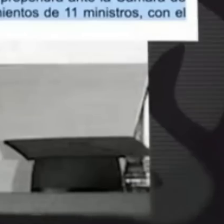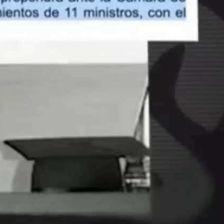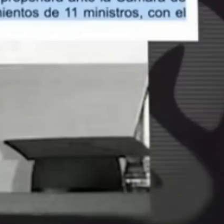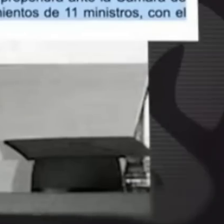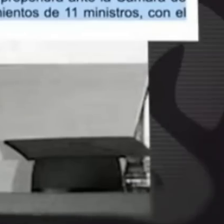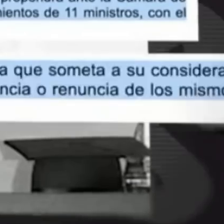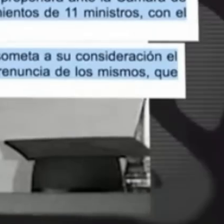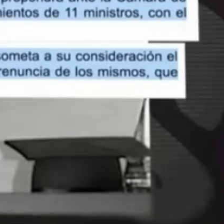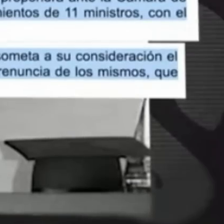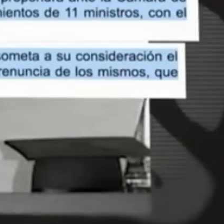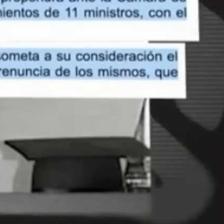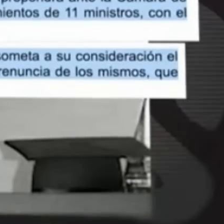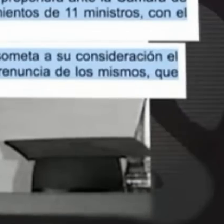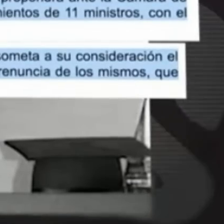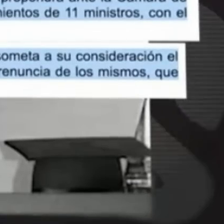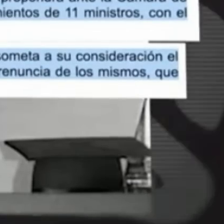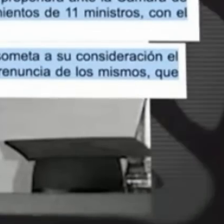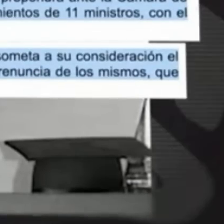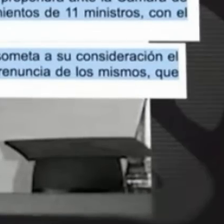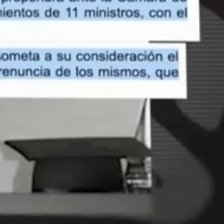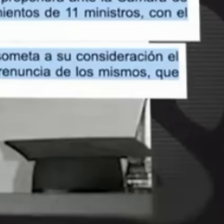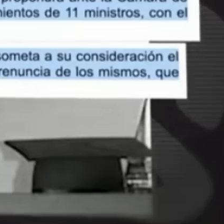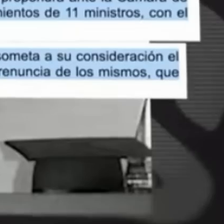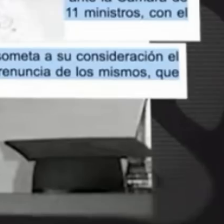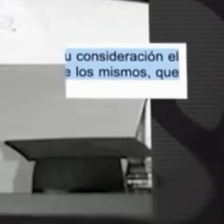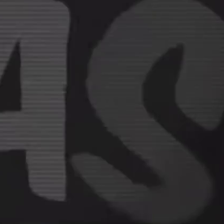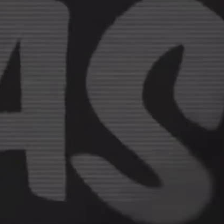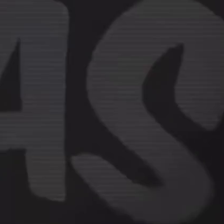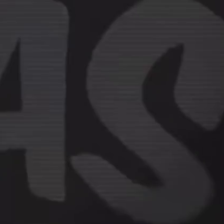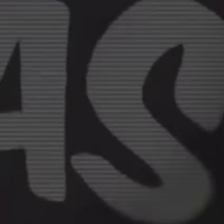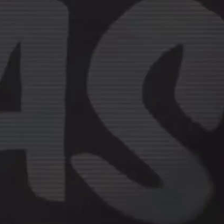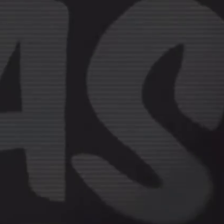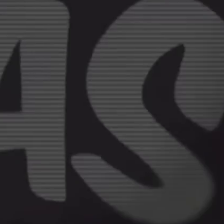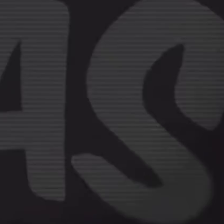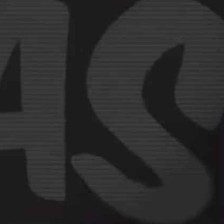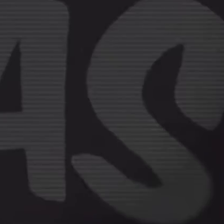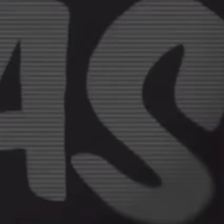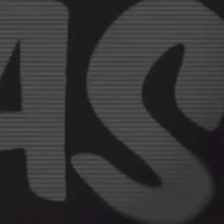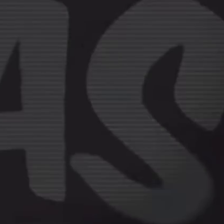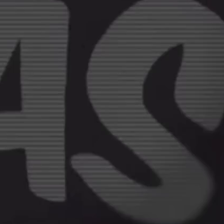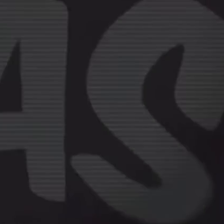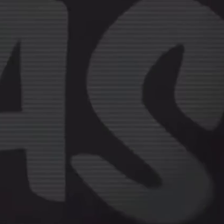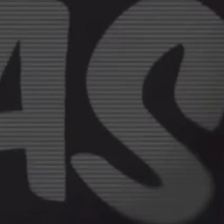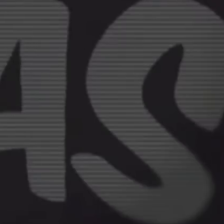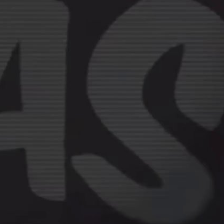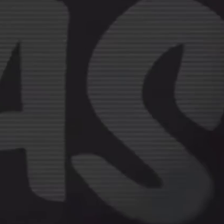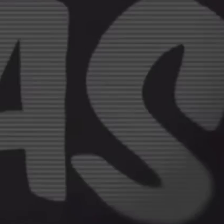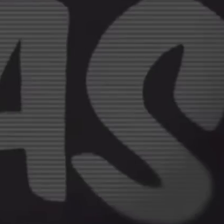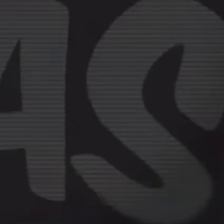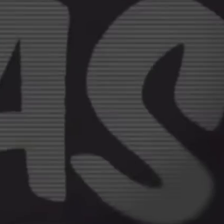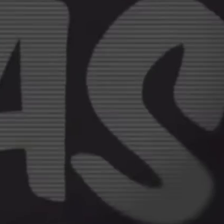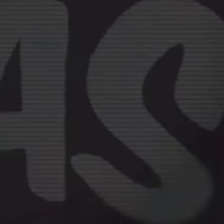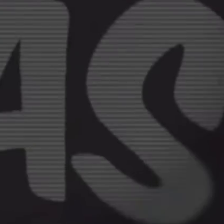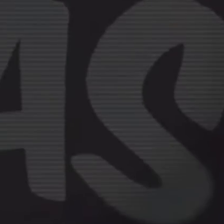Suprema Corte no fueron electos más que por el dedazo de Zedillo en acuerdo con el PRI y el PAN. Tan es así que el columnista Raimundo Riva Palacio comparó esta medida